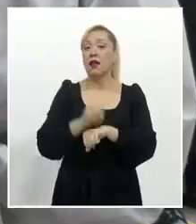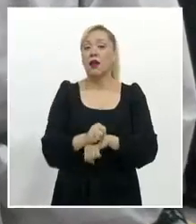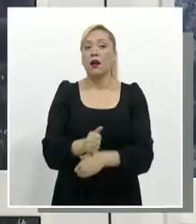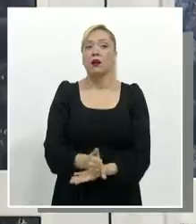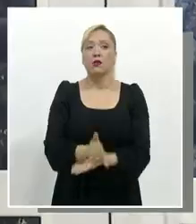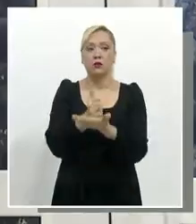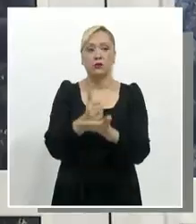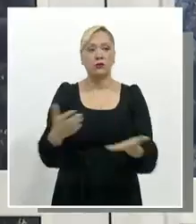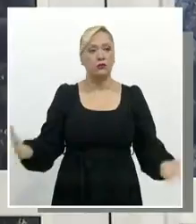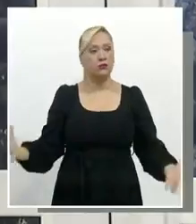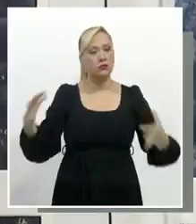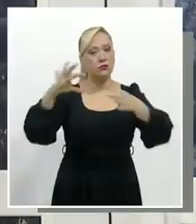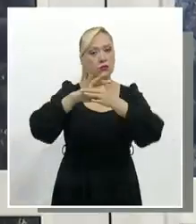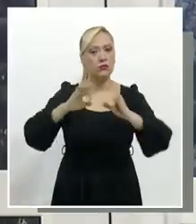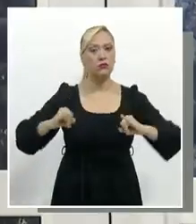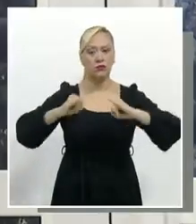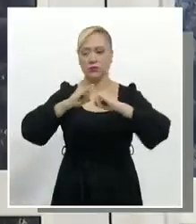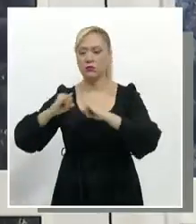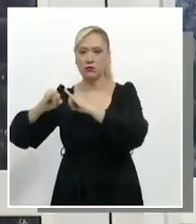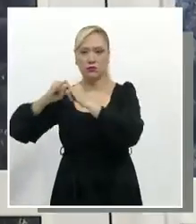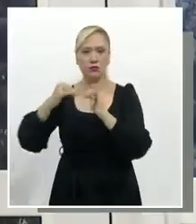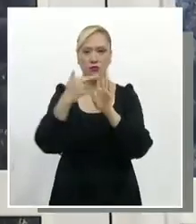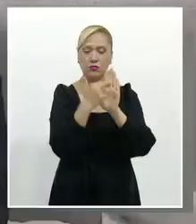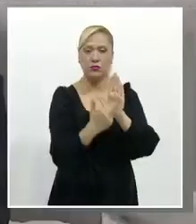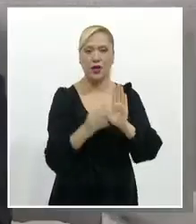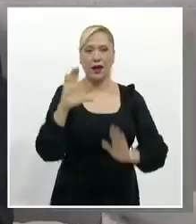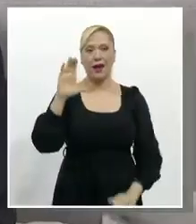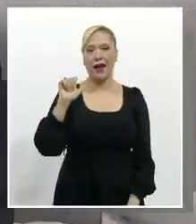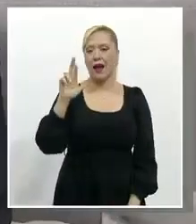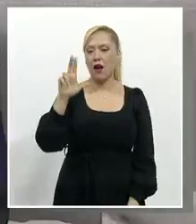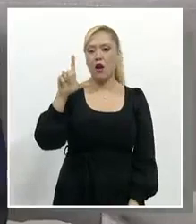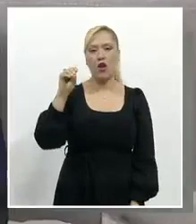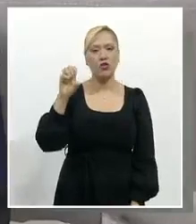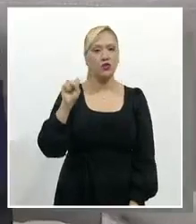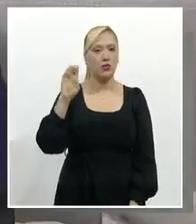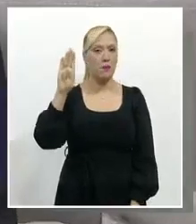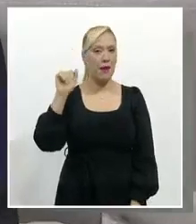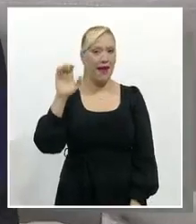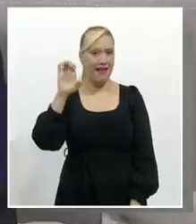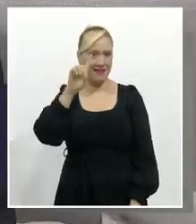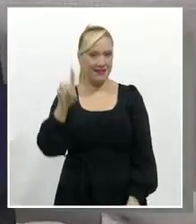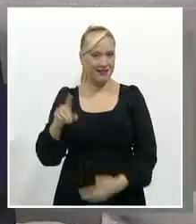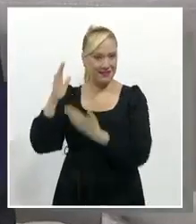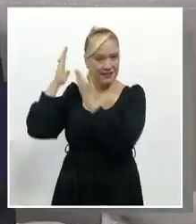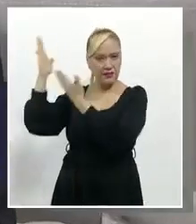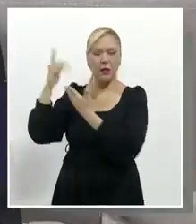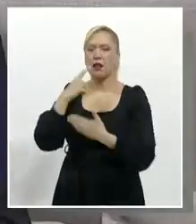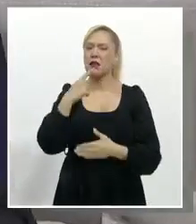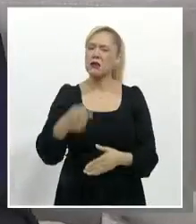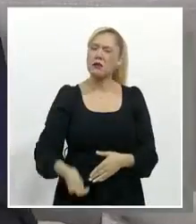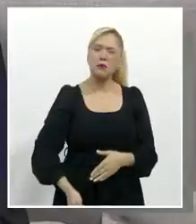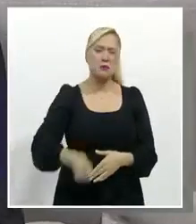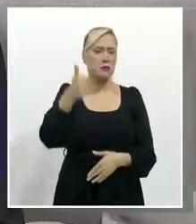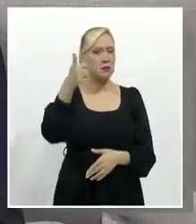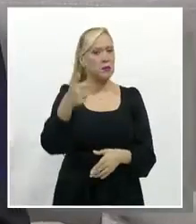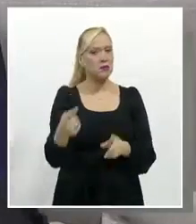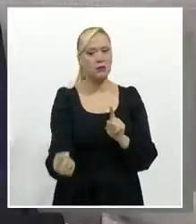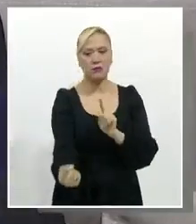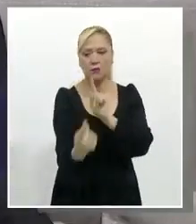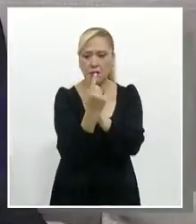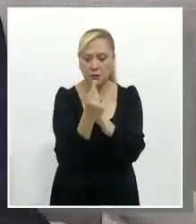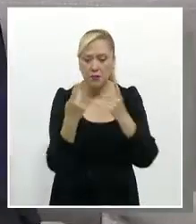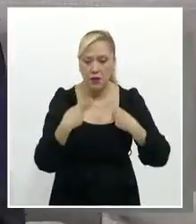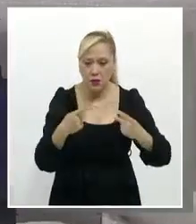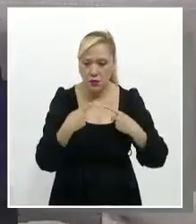Cooperación Interinstitucional y Normatividad, Carlos Báez Silva, indicó que el primer contacto es fundamental para garantizar